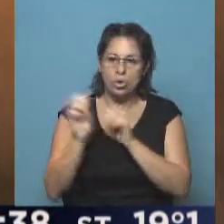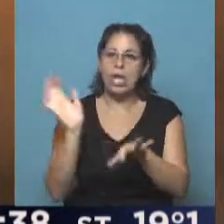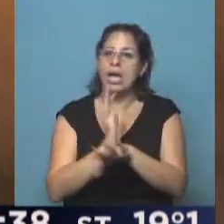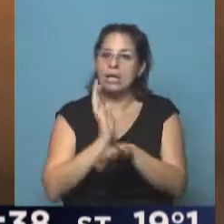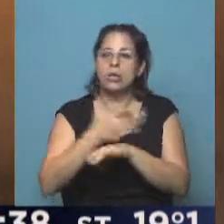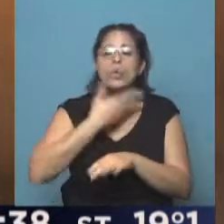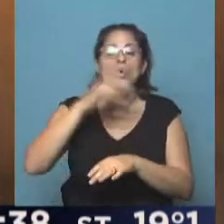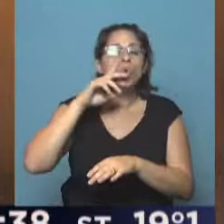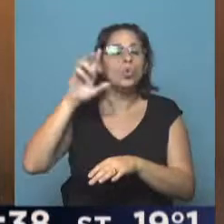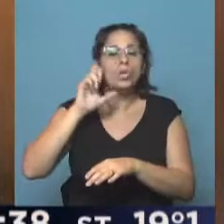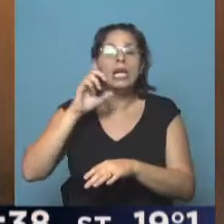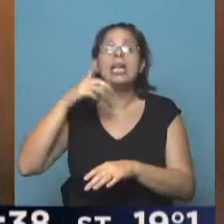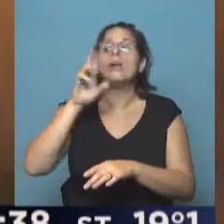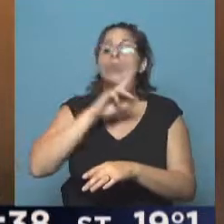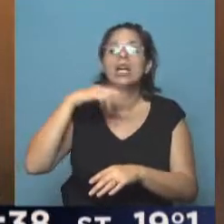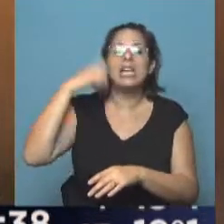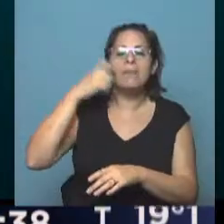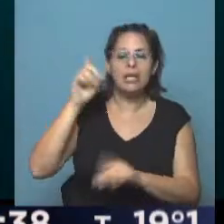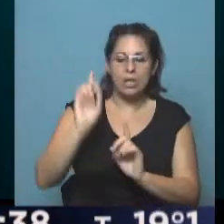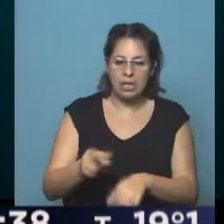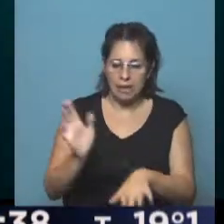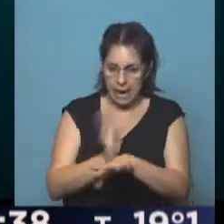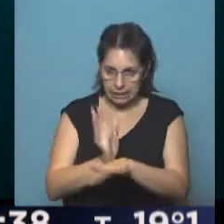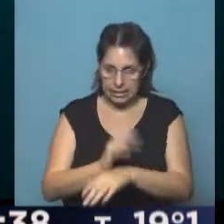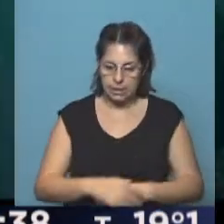Joaquín Furriel y la española Maribel Verdú.